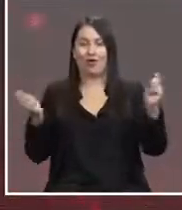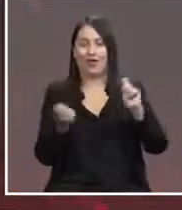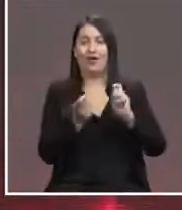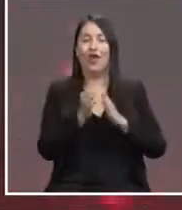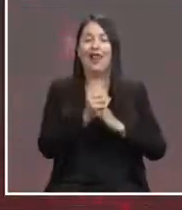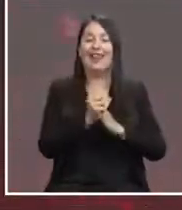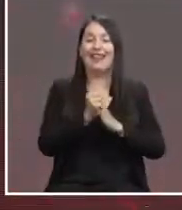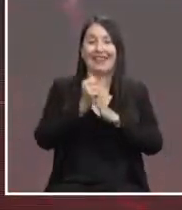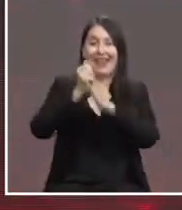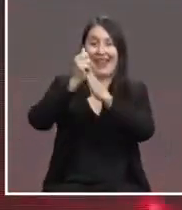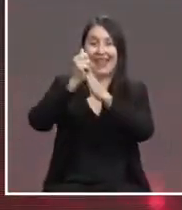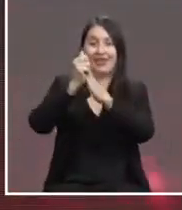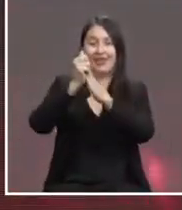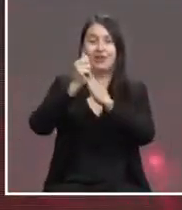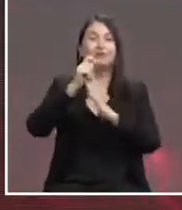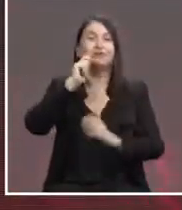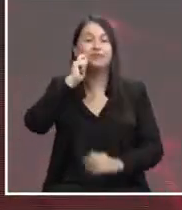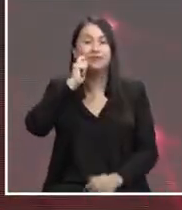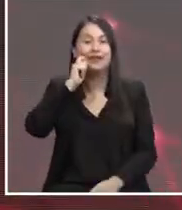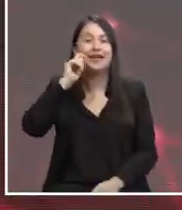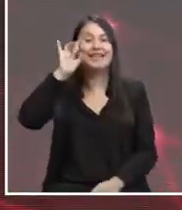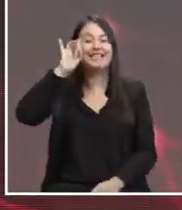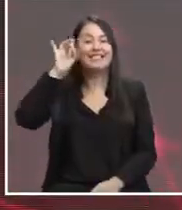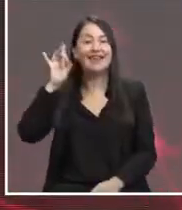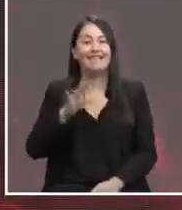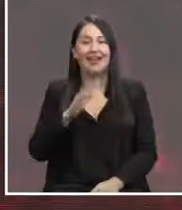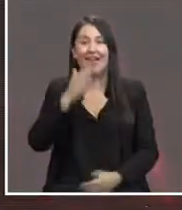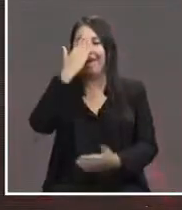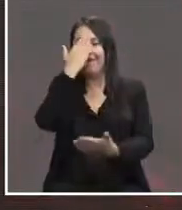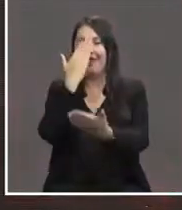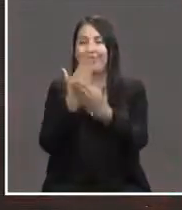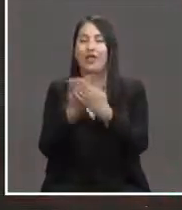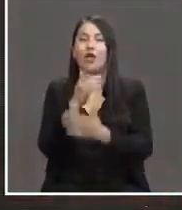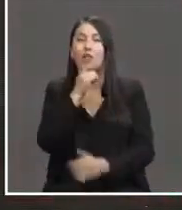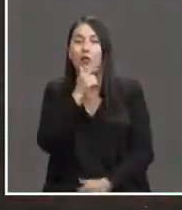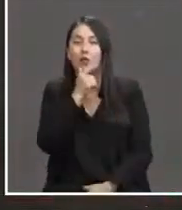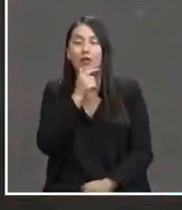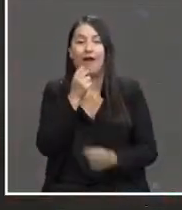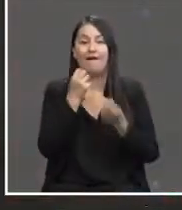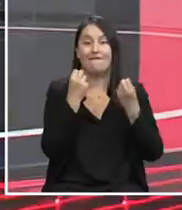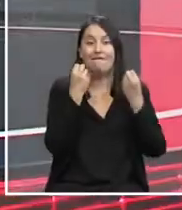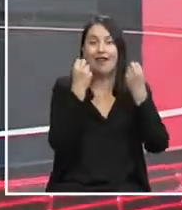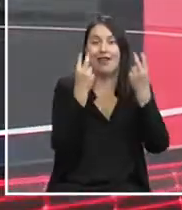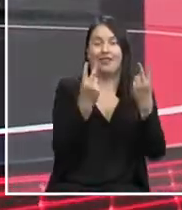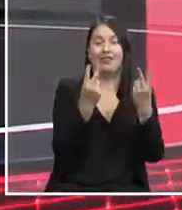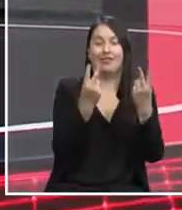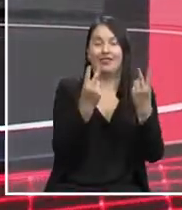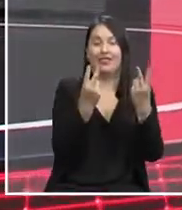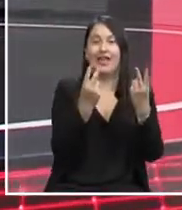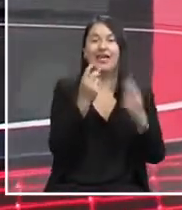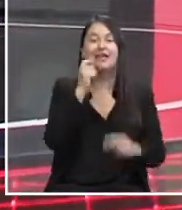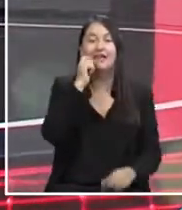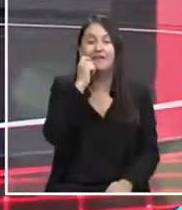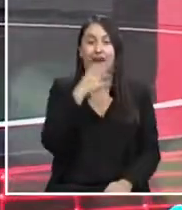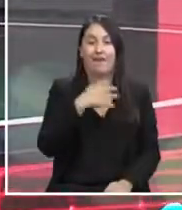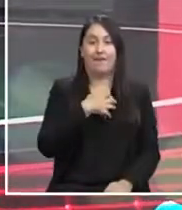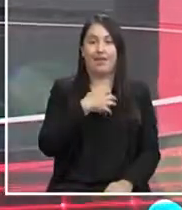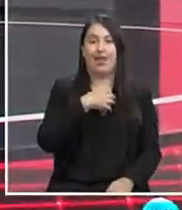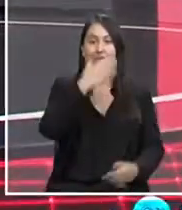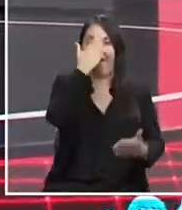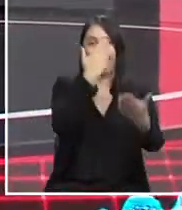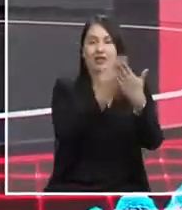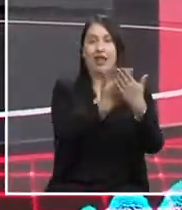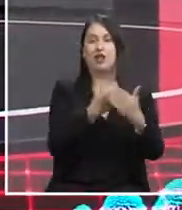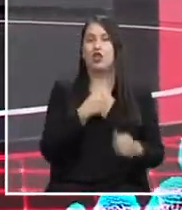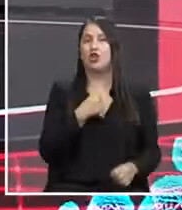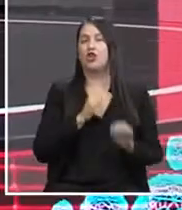liderazgo tiene que ver con saber afrontar las dudas. La valentía tiene que ver con saber afrontar los miedos, no con evitarlos.